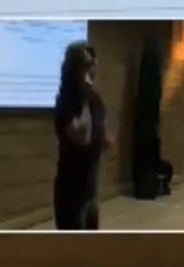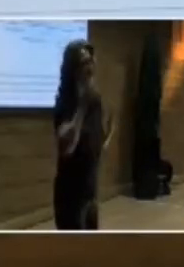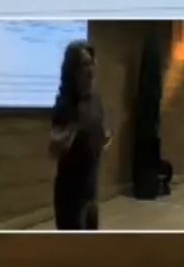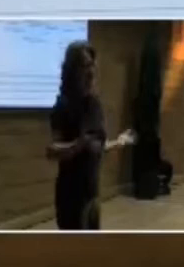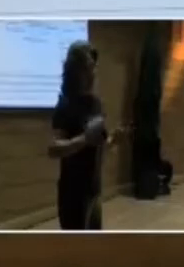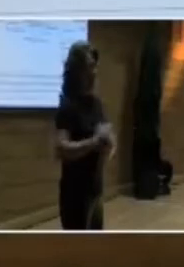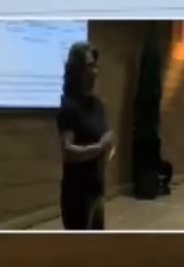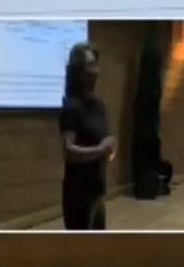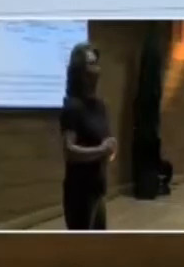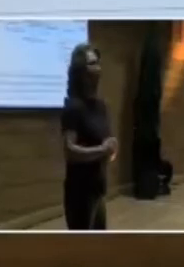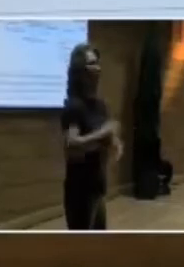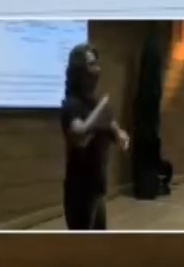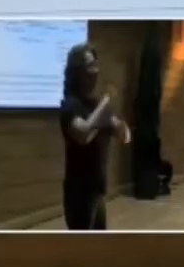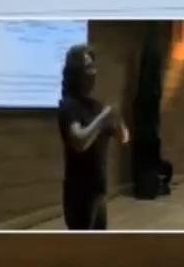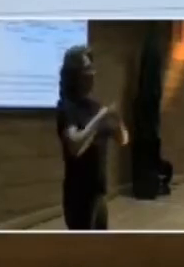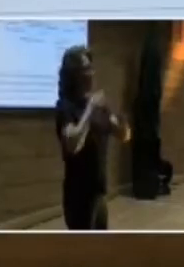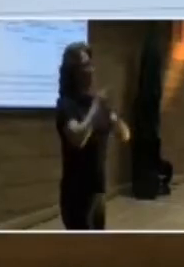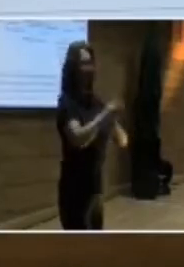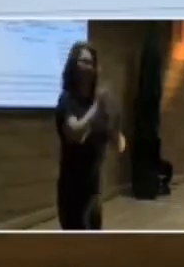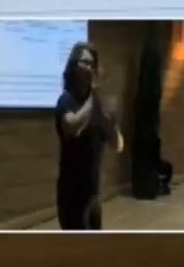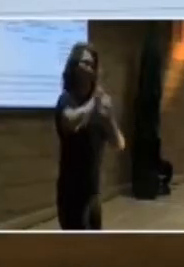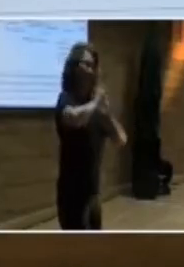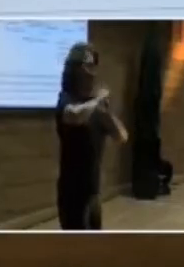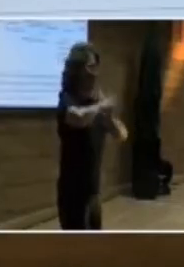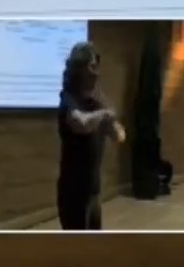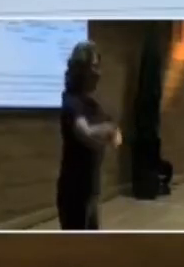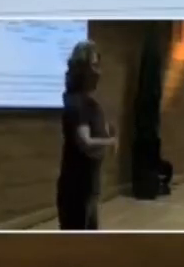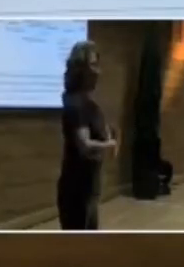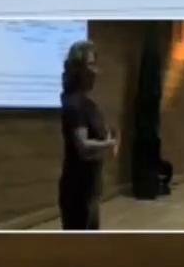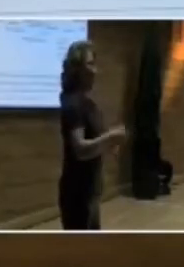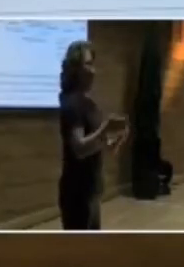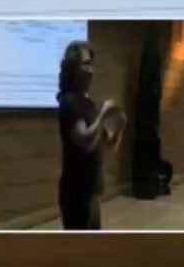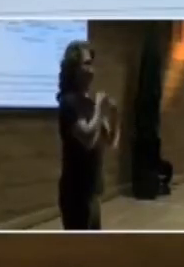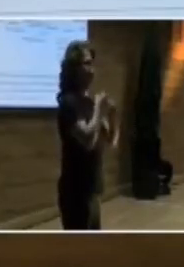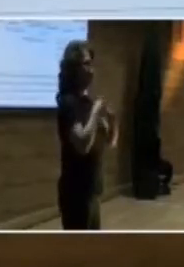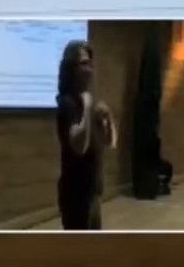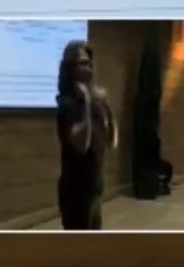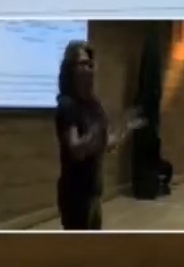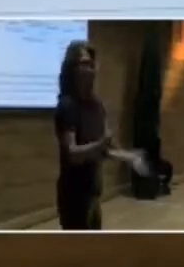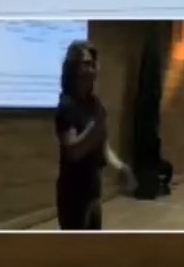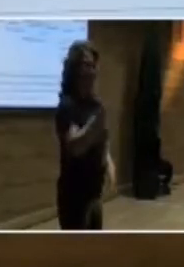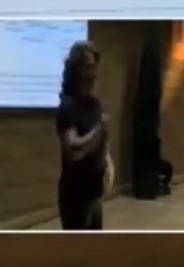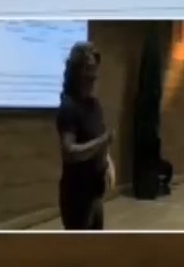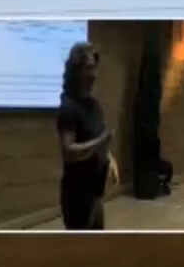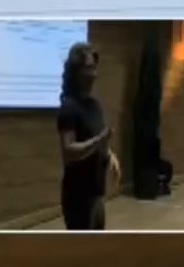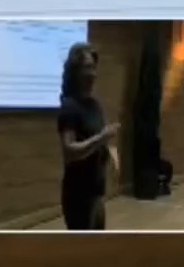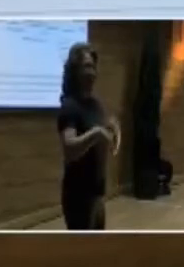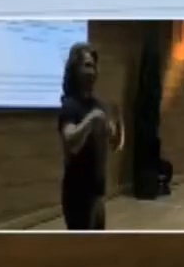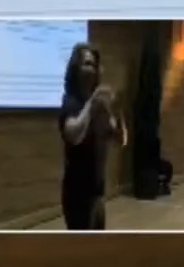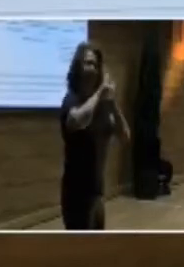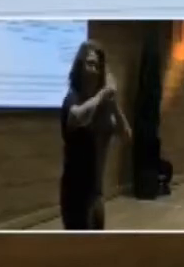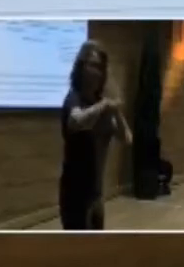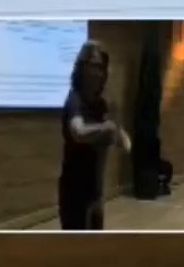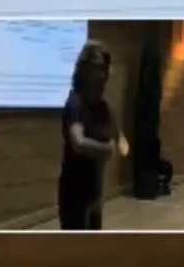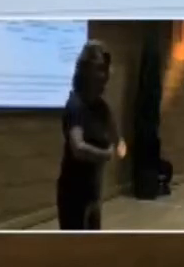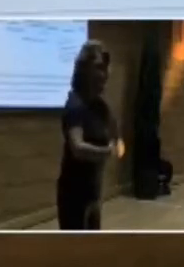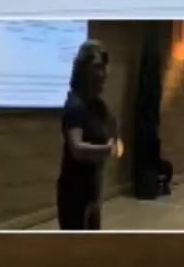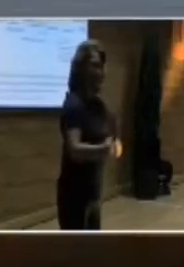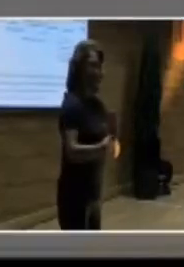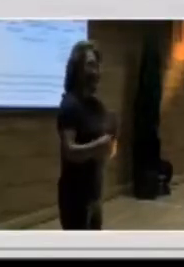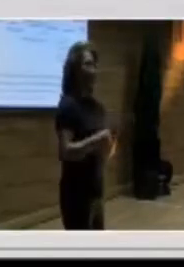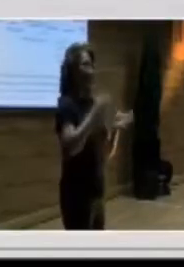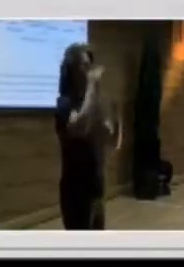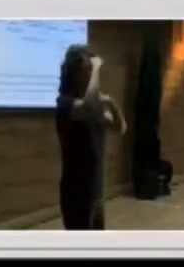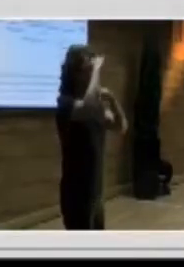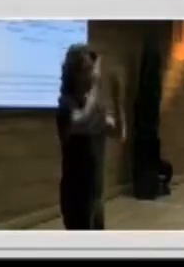médico. Este mismo estudio enseña que entre que comienzan los primeros síntomas y se acude al médico de atención primaria,